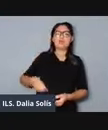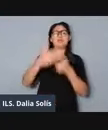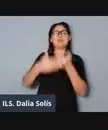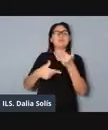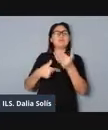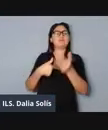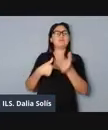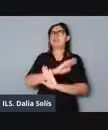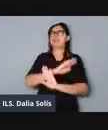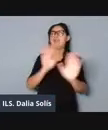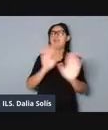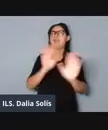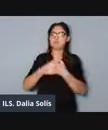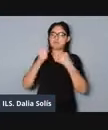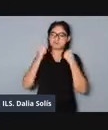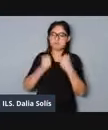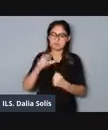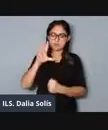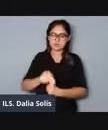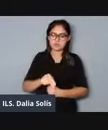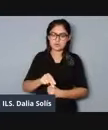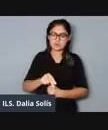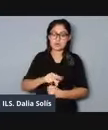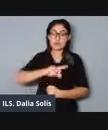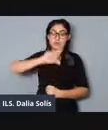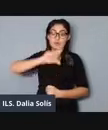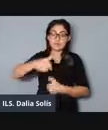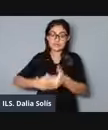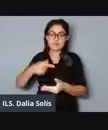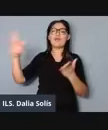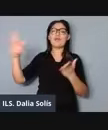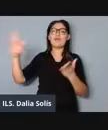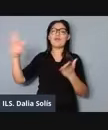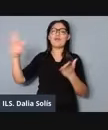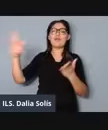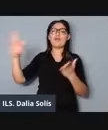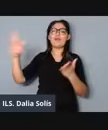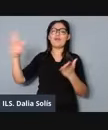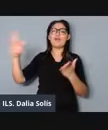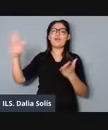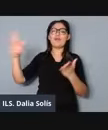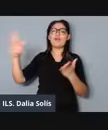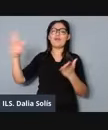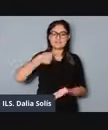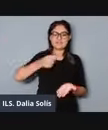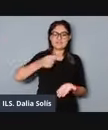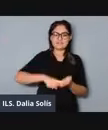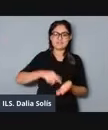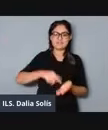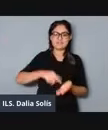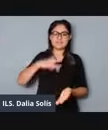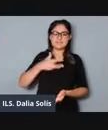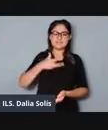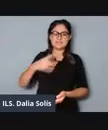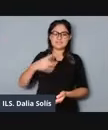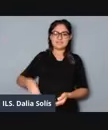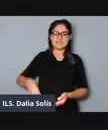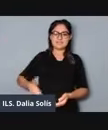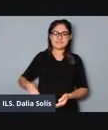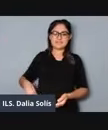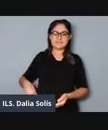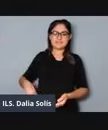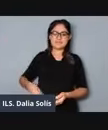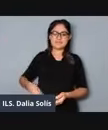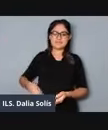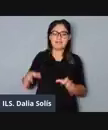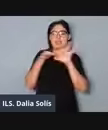culpabilidad se une con mi vergüenza, porque yo había prometido una cosa y no la cumplí, entonces se une con la